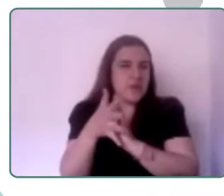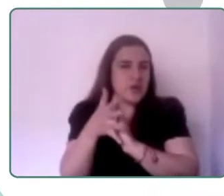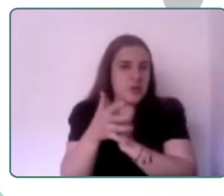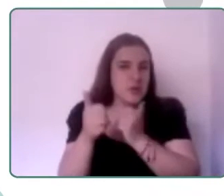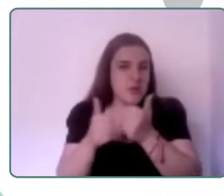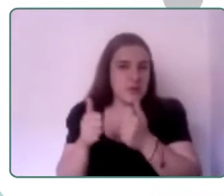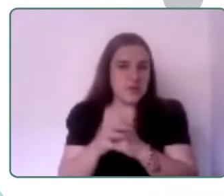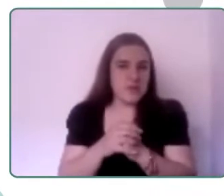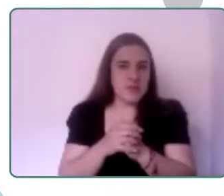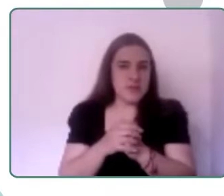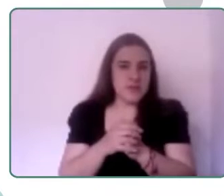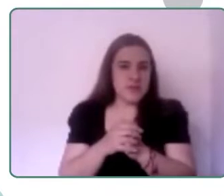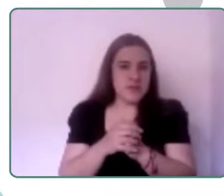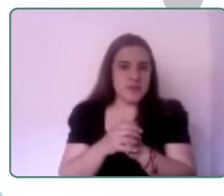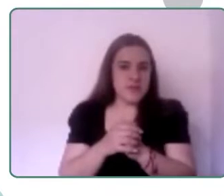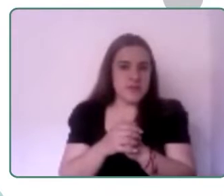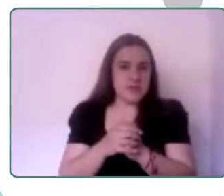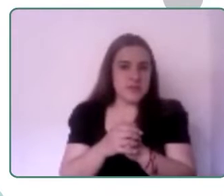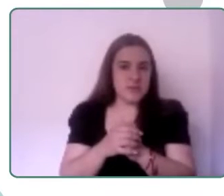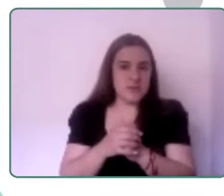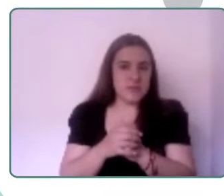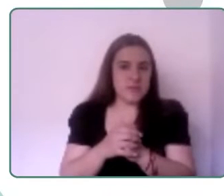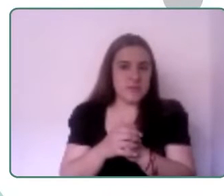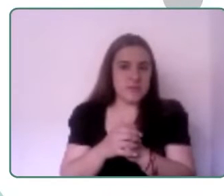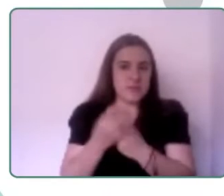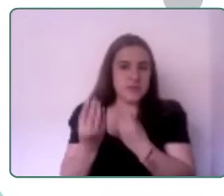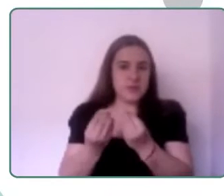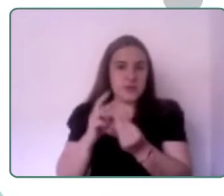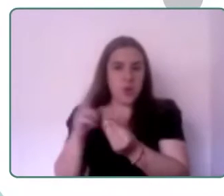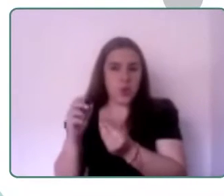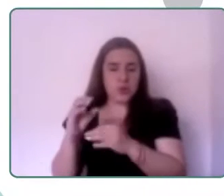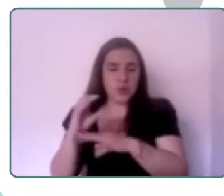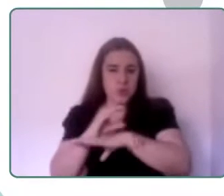el trabajo desde este otro computador.